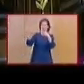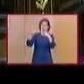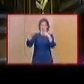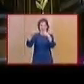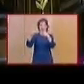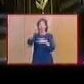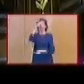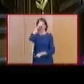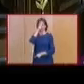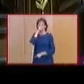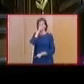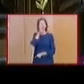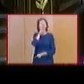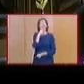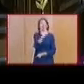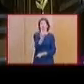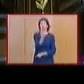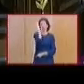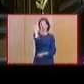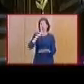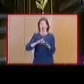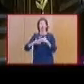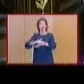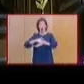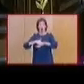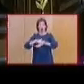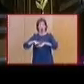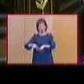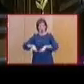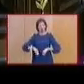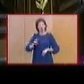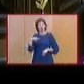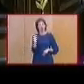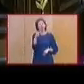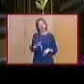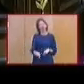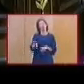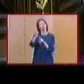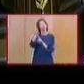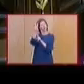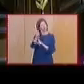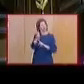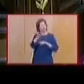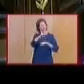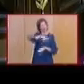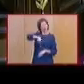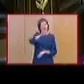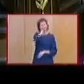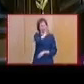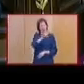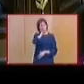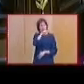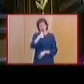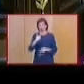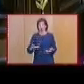antes le he dicho, que estando en el gobierno tomamos algunas decisiones que creo que fueron útiles para Canarias y que a mí me tiene a